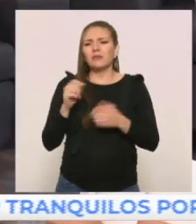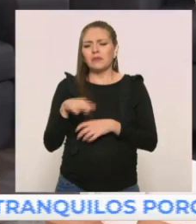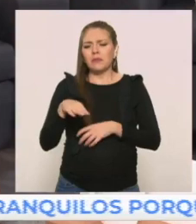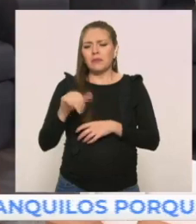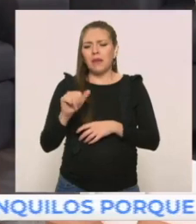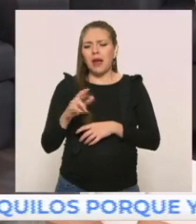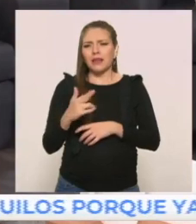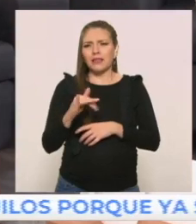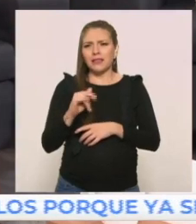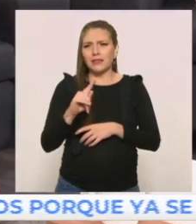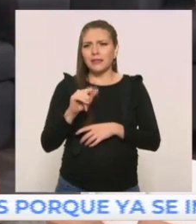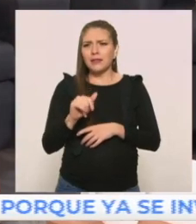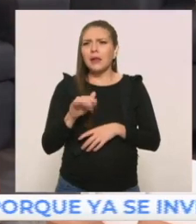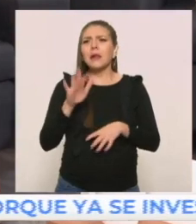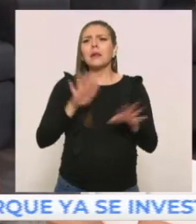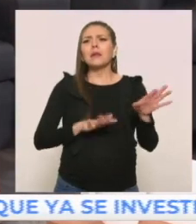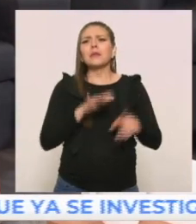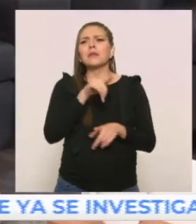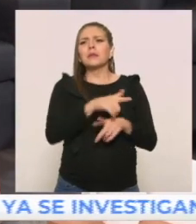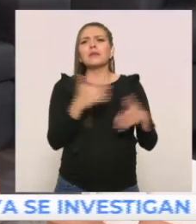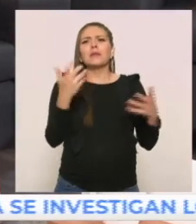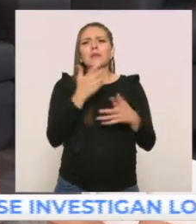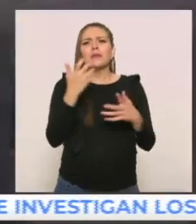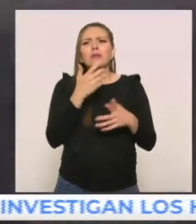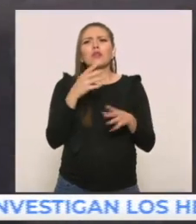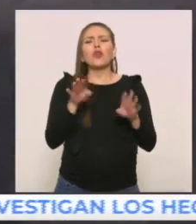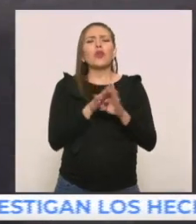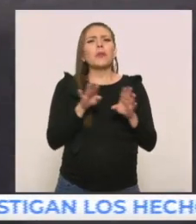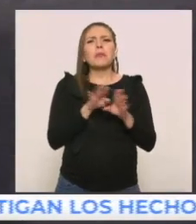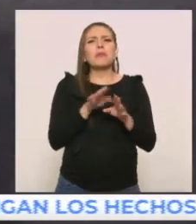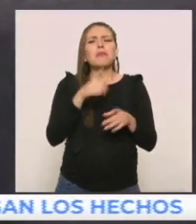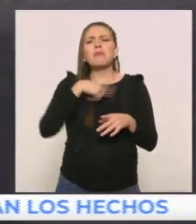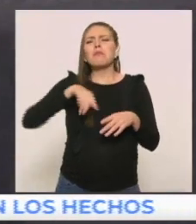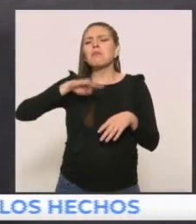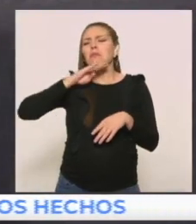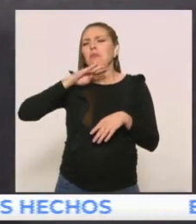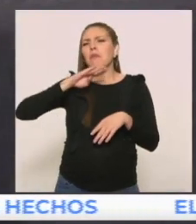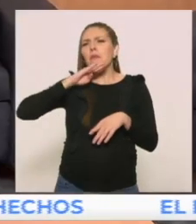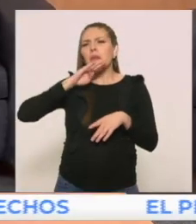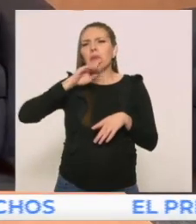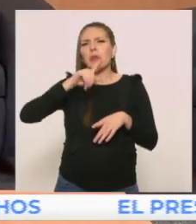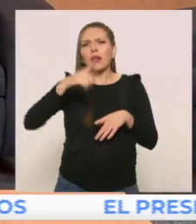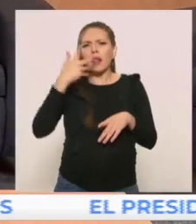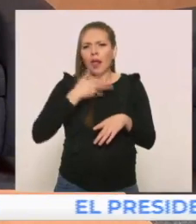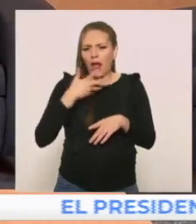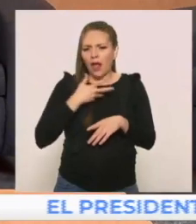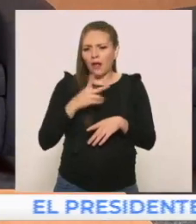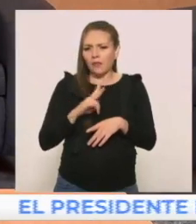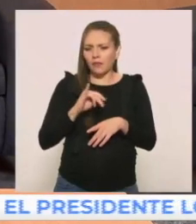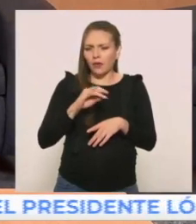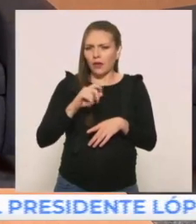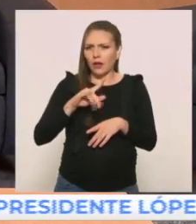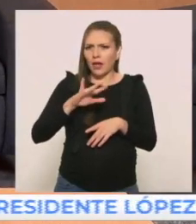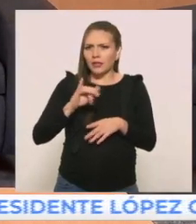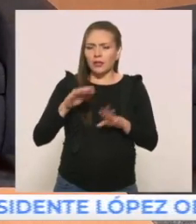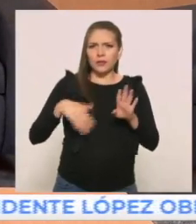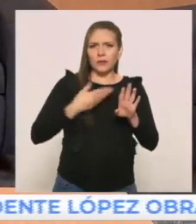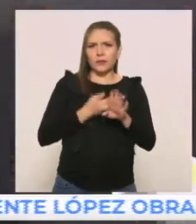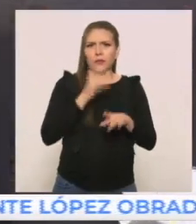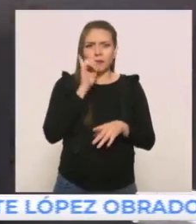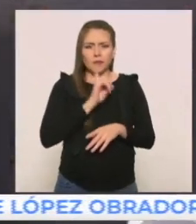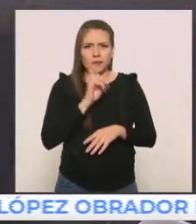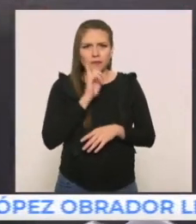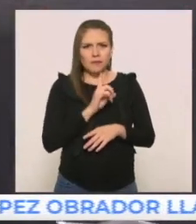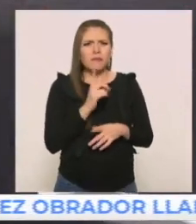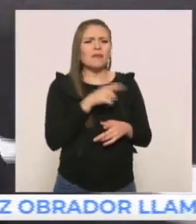los estamos justificando, están haciendo acciones violentas, cometiendo acciones violentas contra las mujeres. ¿Qué hacen en esta institución? Mira, para nosotros es muy